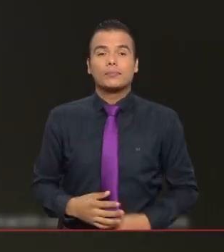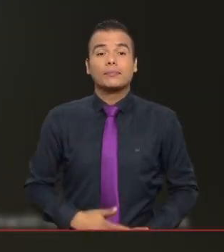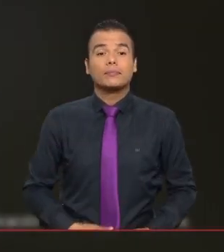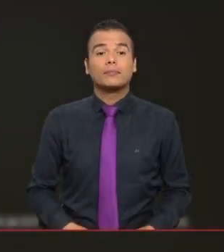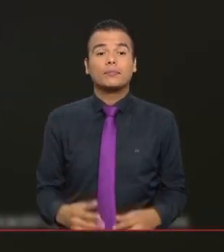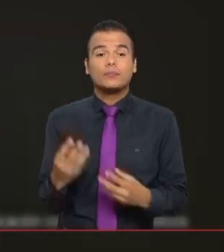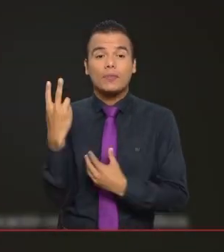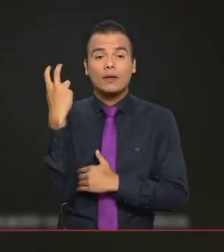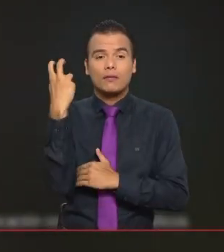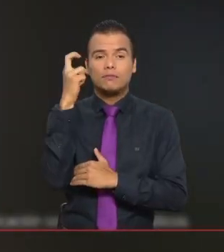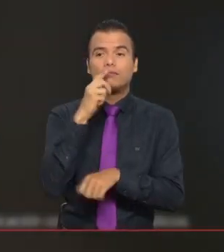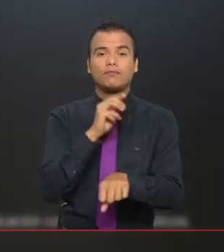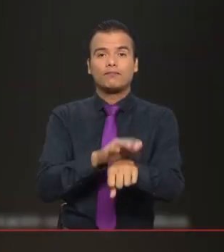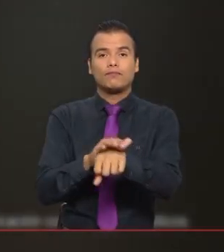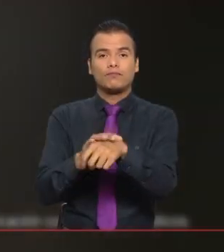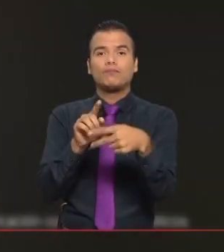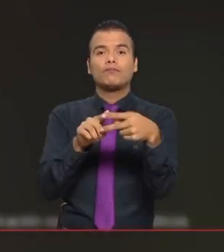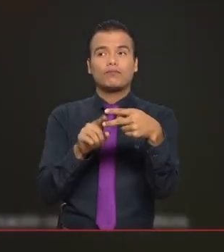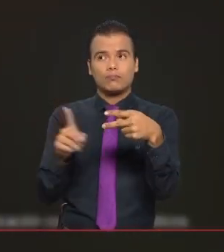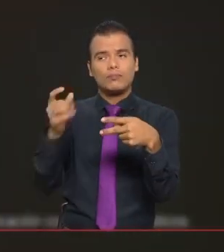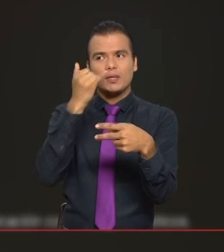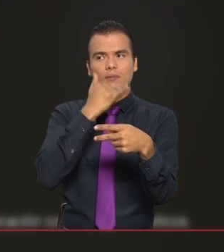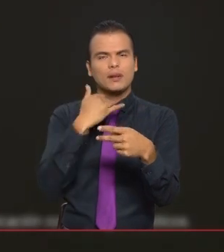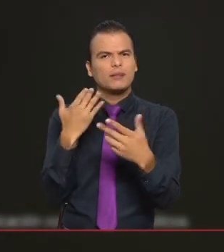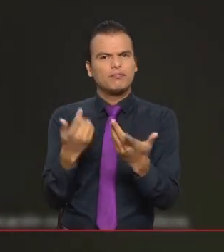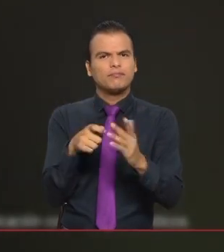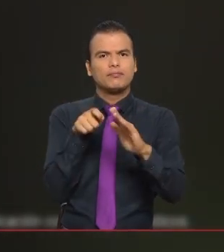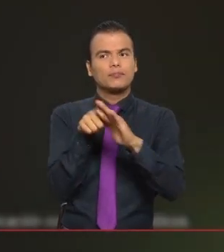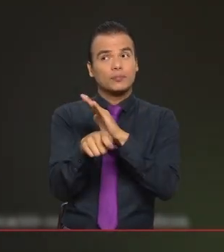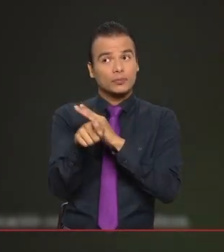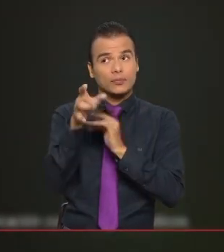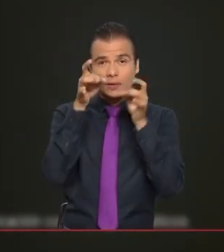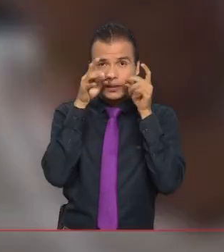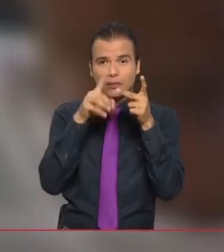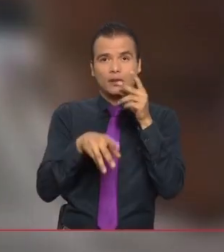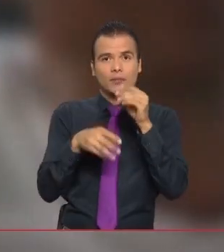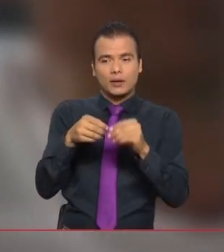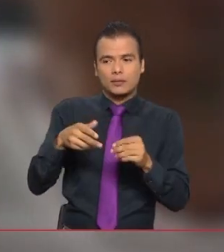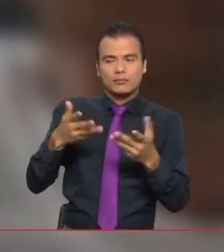La Fiscalía imputó a estas dos personas los delitos de homicidio agravado,